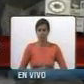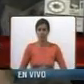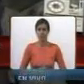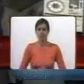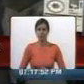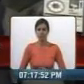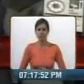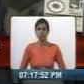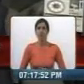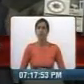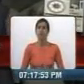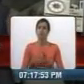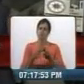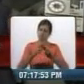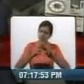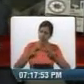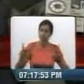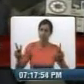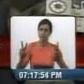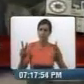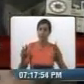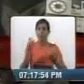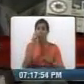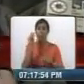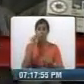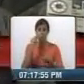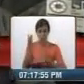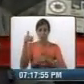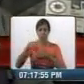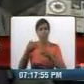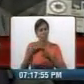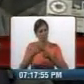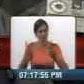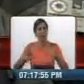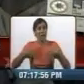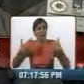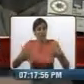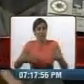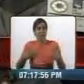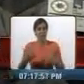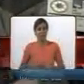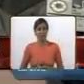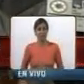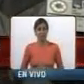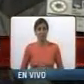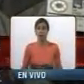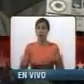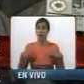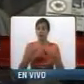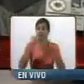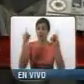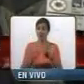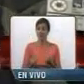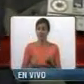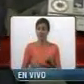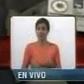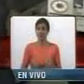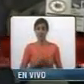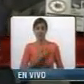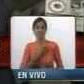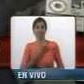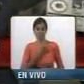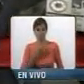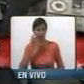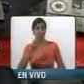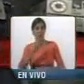pacíficas, alegres, contentos y entusiastas observando una